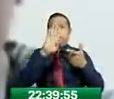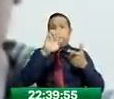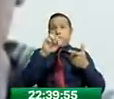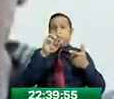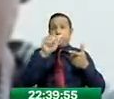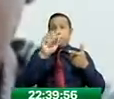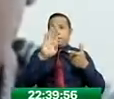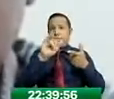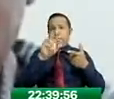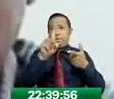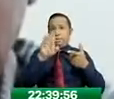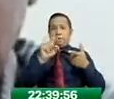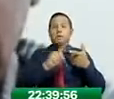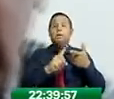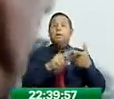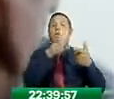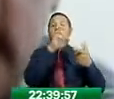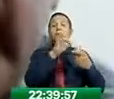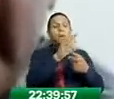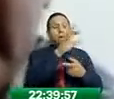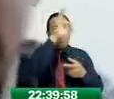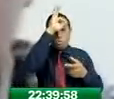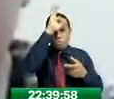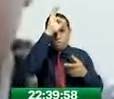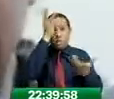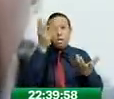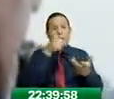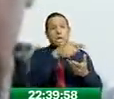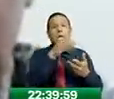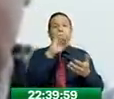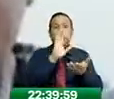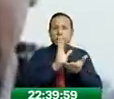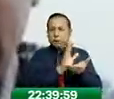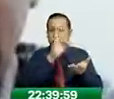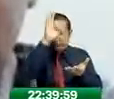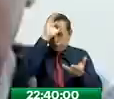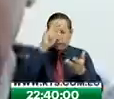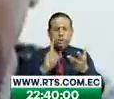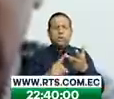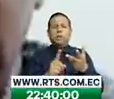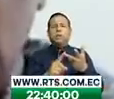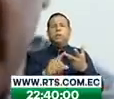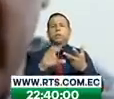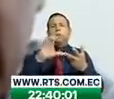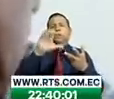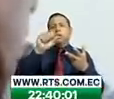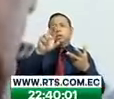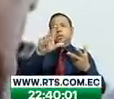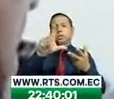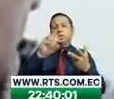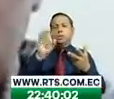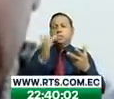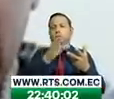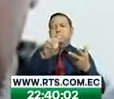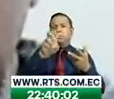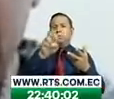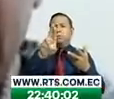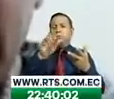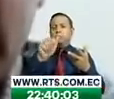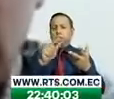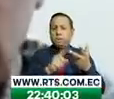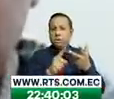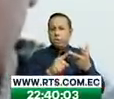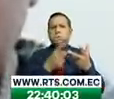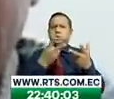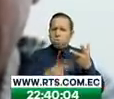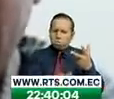Benavides, que influye en la unidad de salud del IES, el asambleísta Carlos Veras, que influye en las unidades de